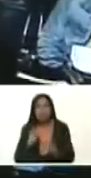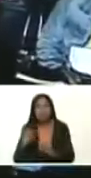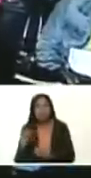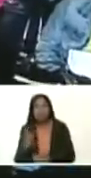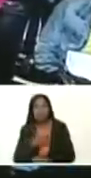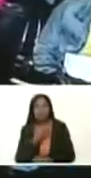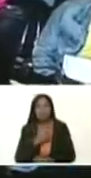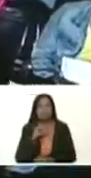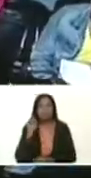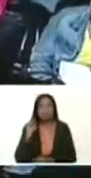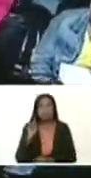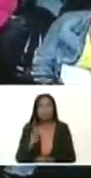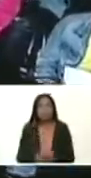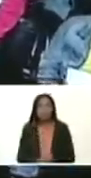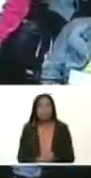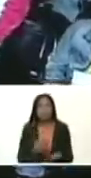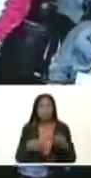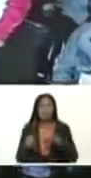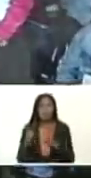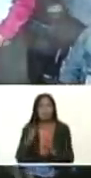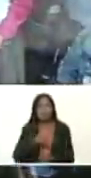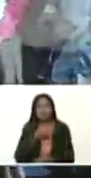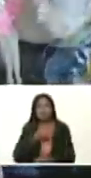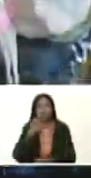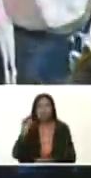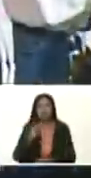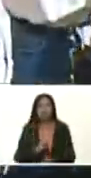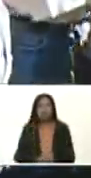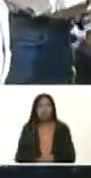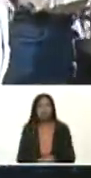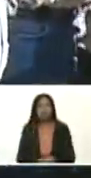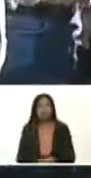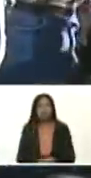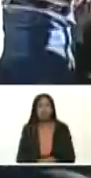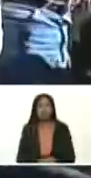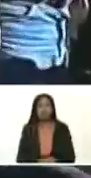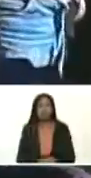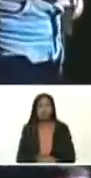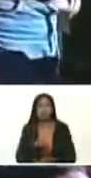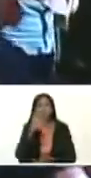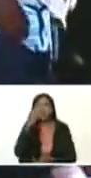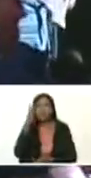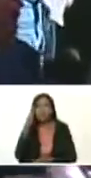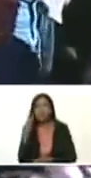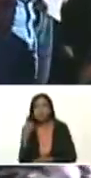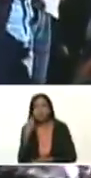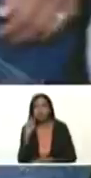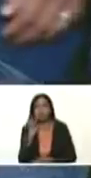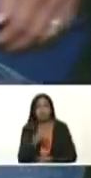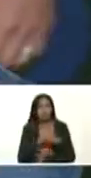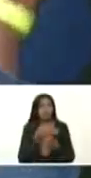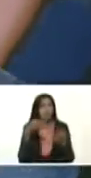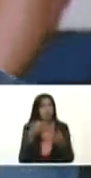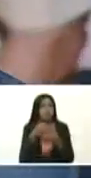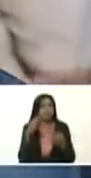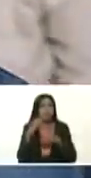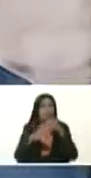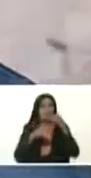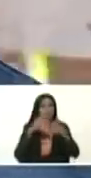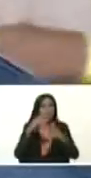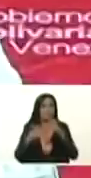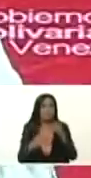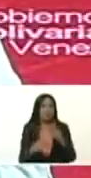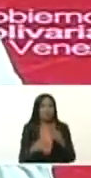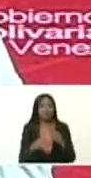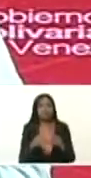que necesitamos para construir el socialismo. ¿Qué te parece, Mariani? Excelente, excelente. Bueno, paso a paso, decisión